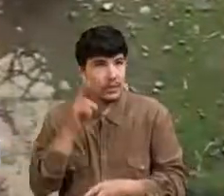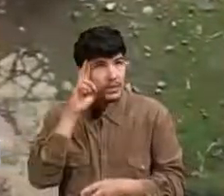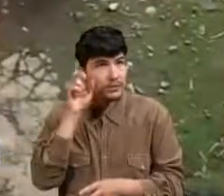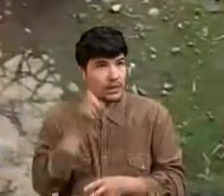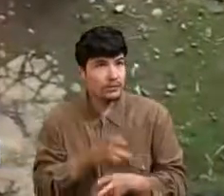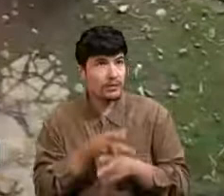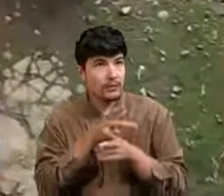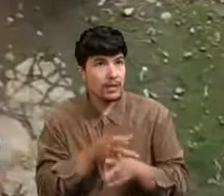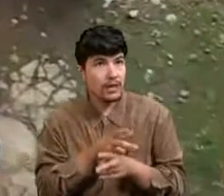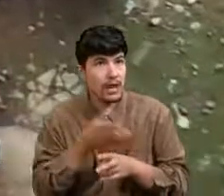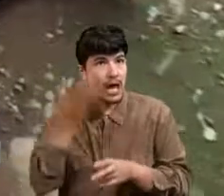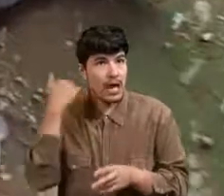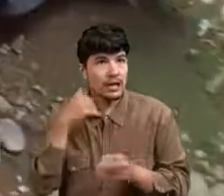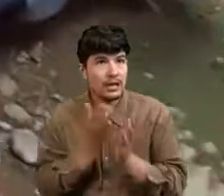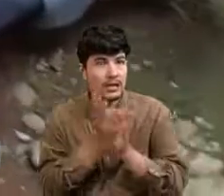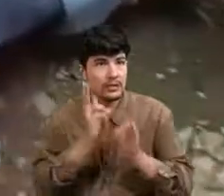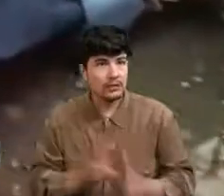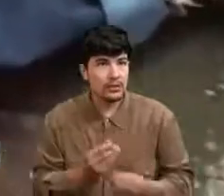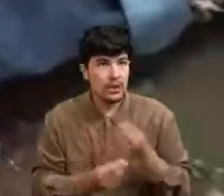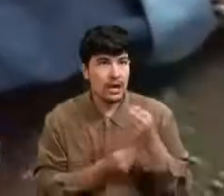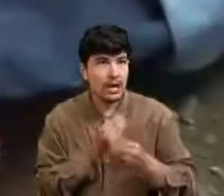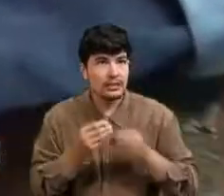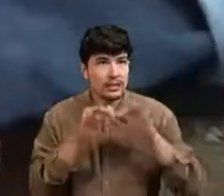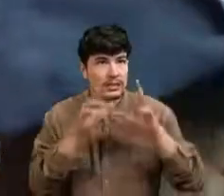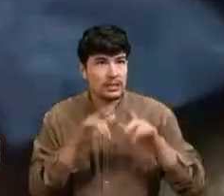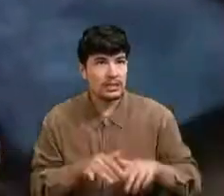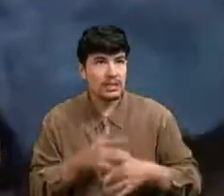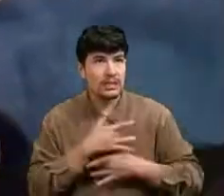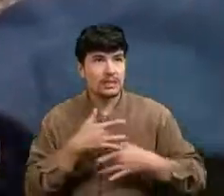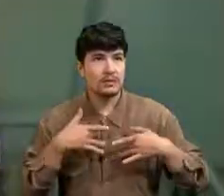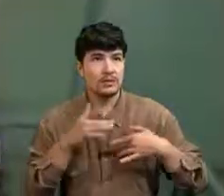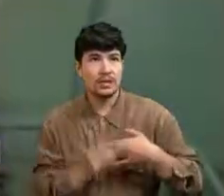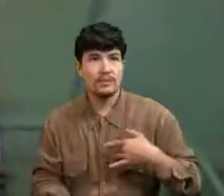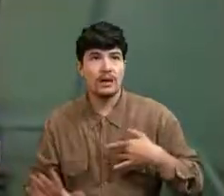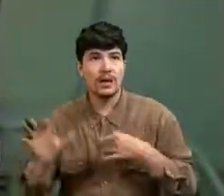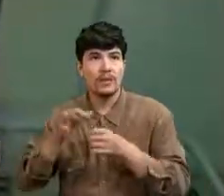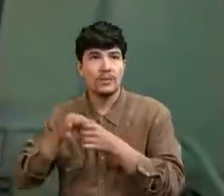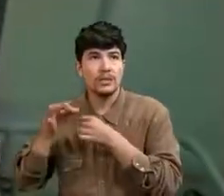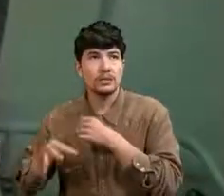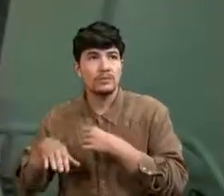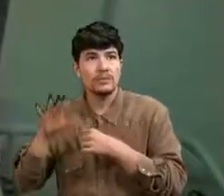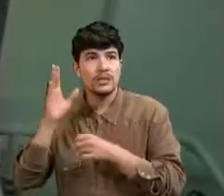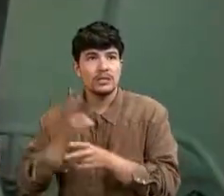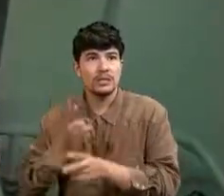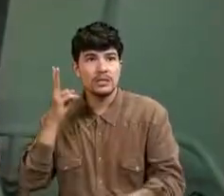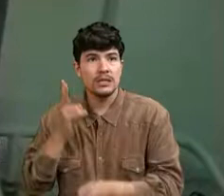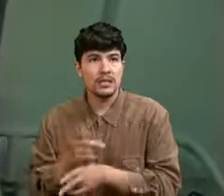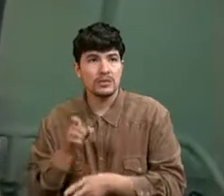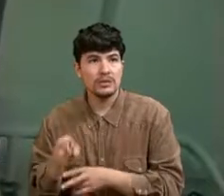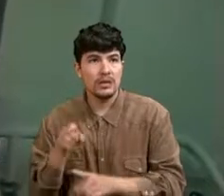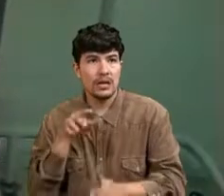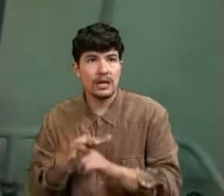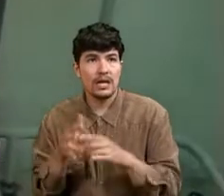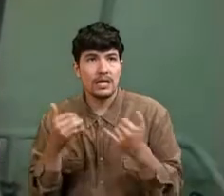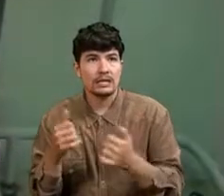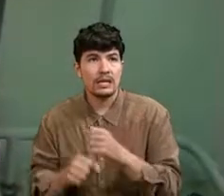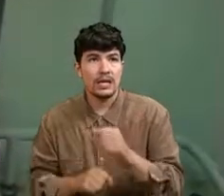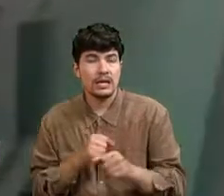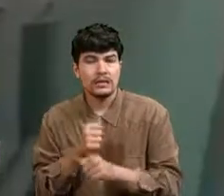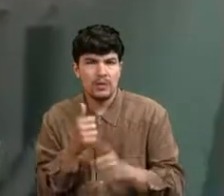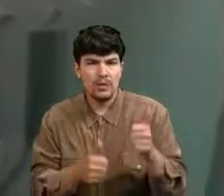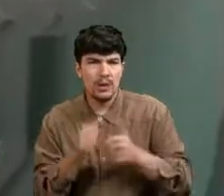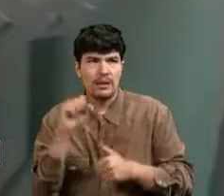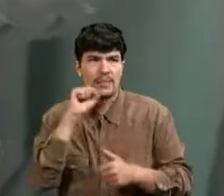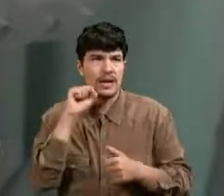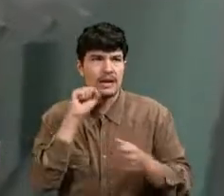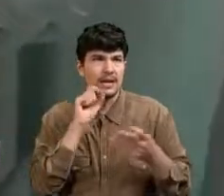Según estudios realizados por la Secretaría de Salud Departamental, los municipios que más registran casos en lo corrido de este año son Barranca